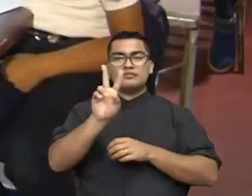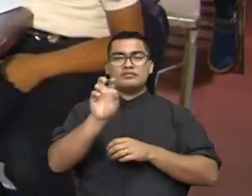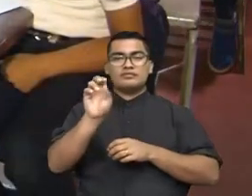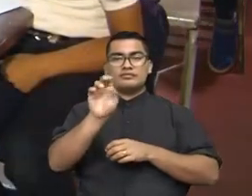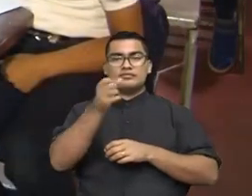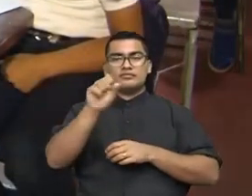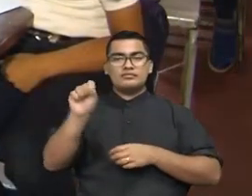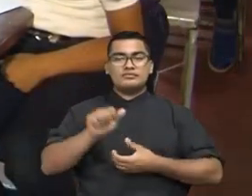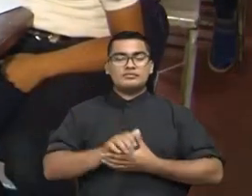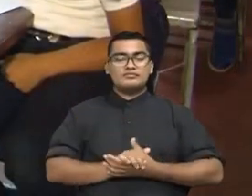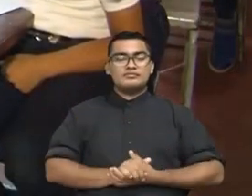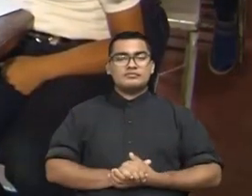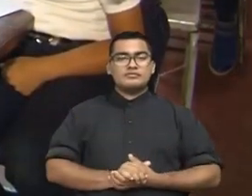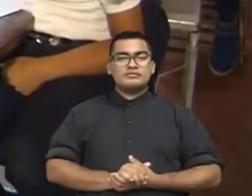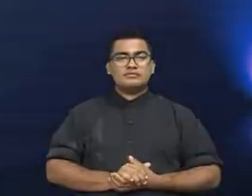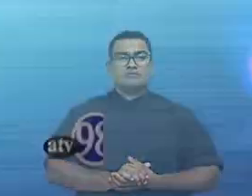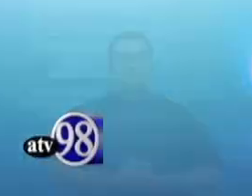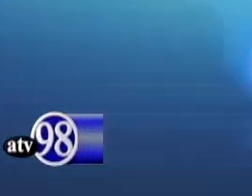informó Vanessa Paz.